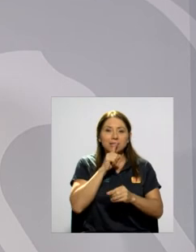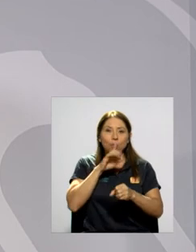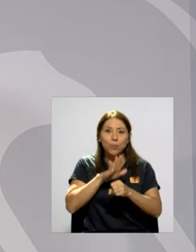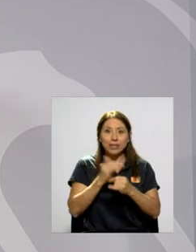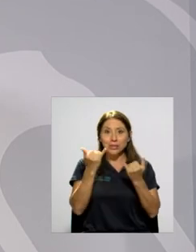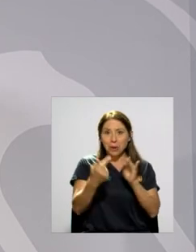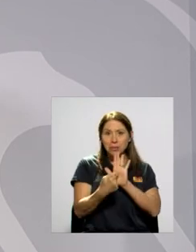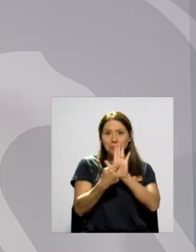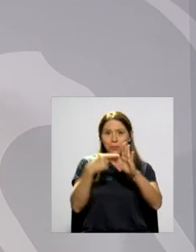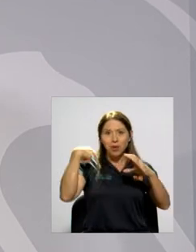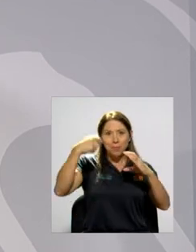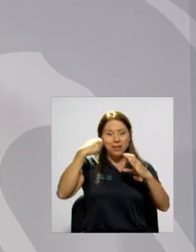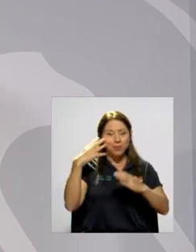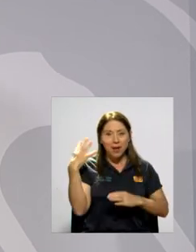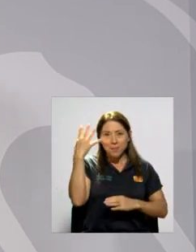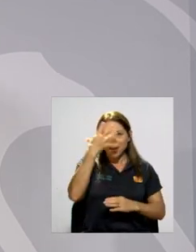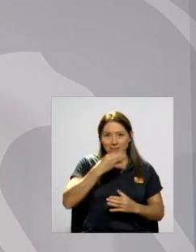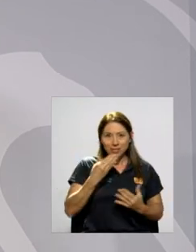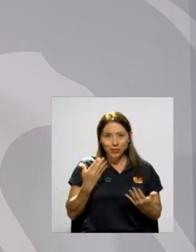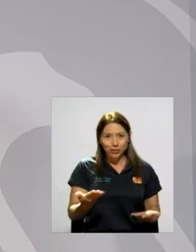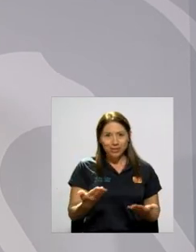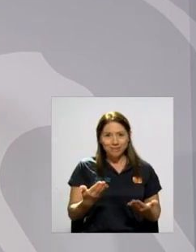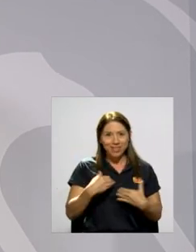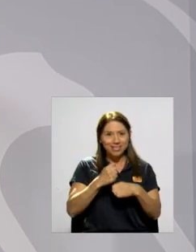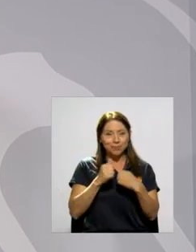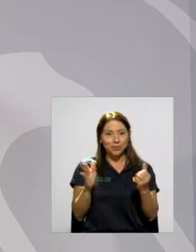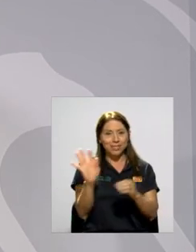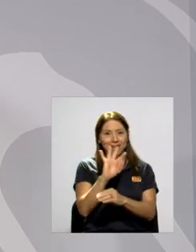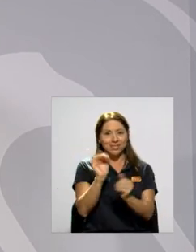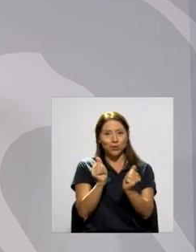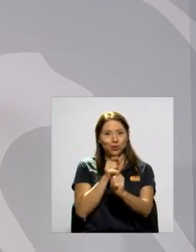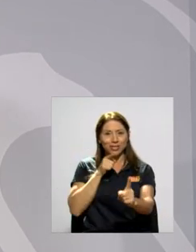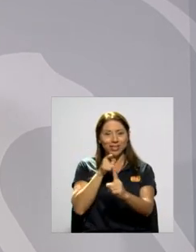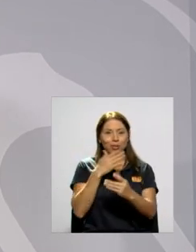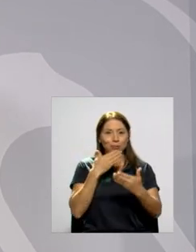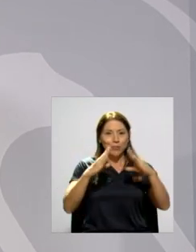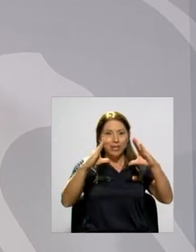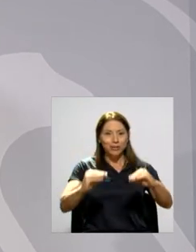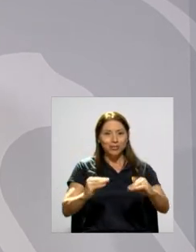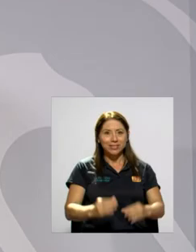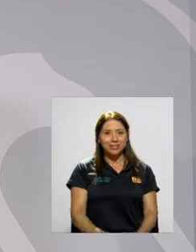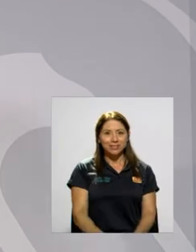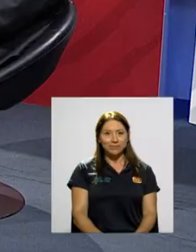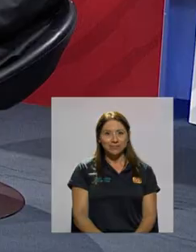dejamos una película maravillosa y hacemos Televisión con Sentido. Muy buena noche.